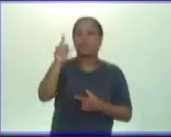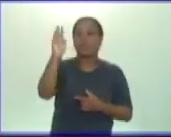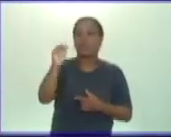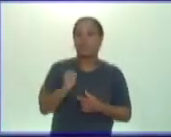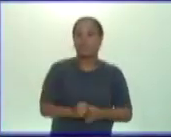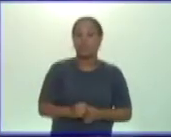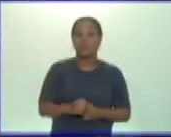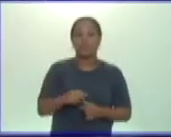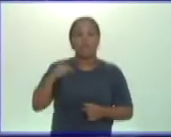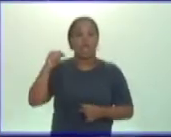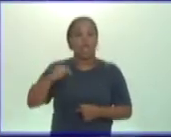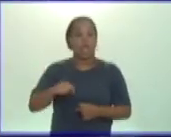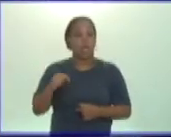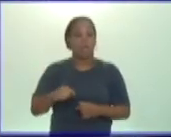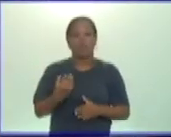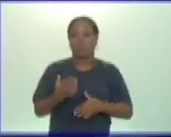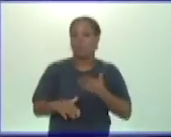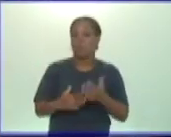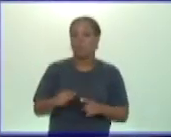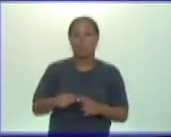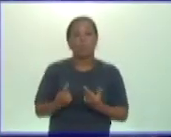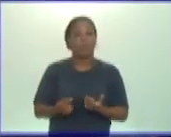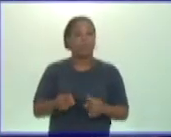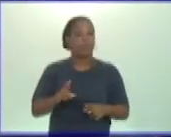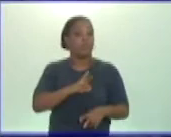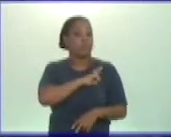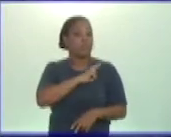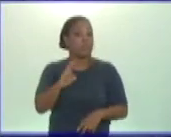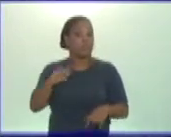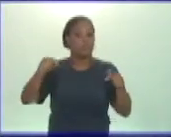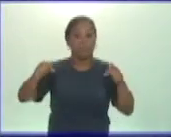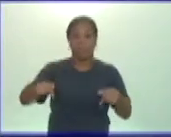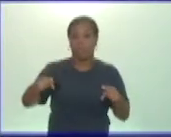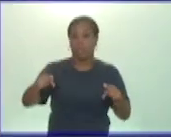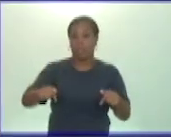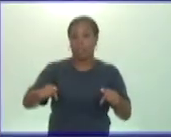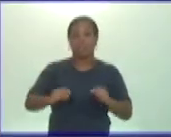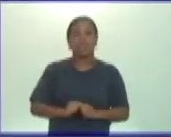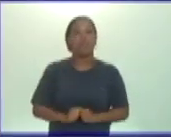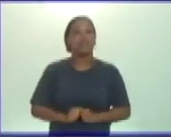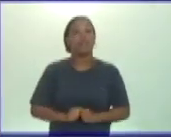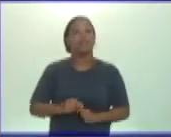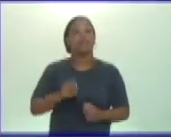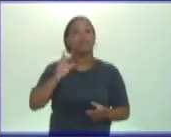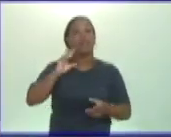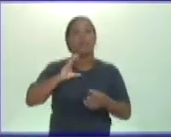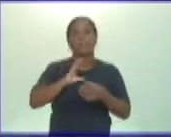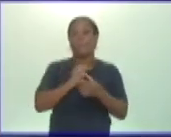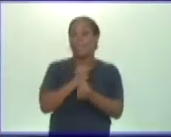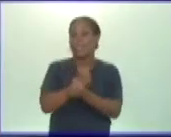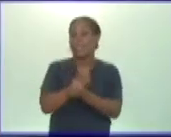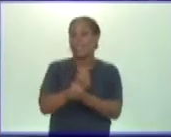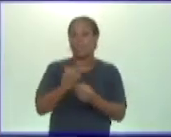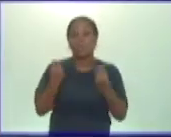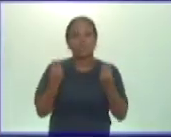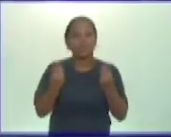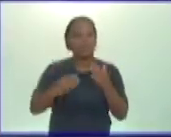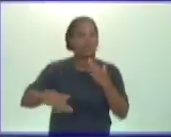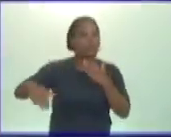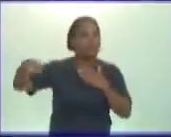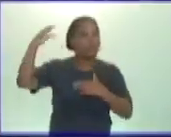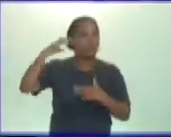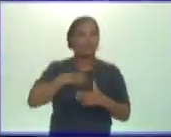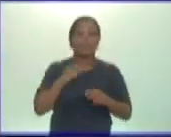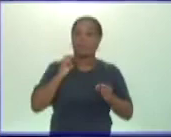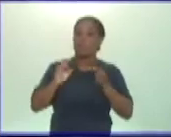es un problema, pero si no nos hacemos cargo de esto, el daño puede ser mucho mayor. Tenemos que cuidar la Tierra,